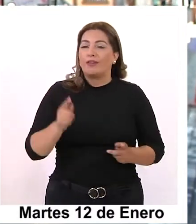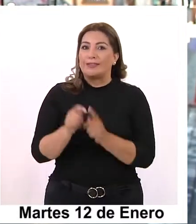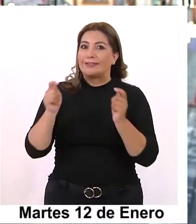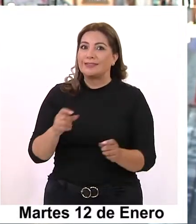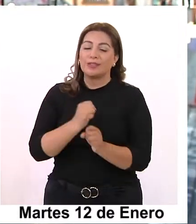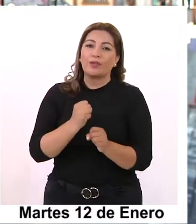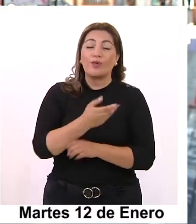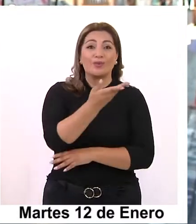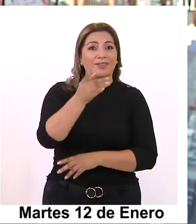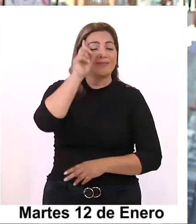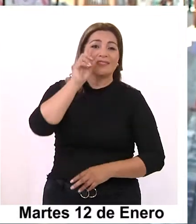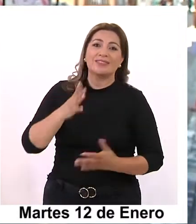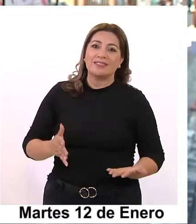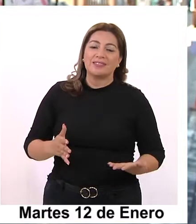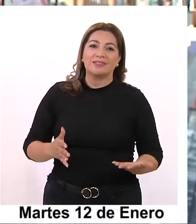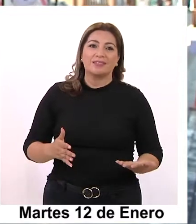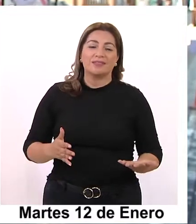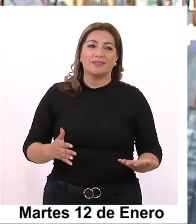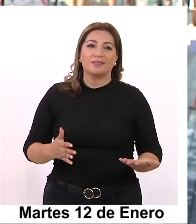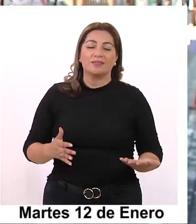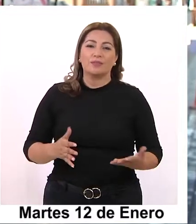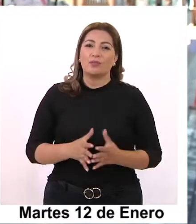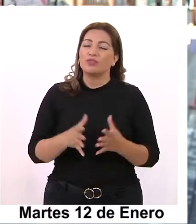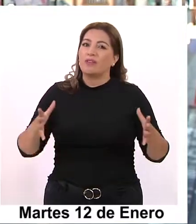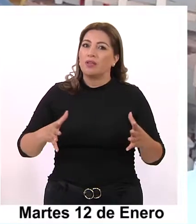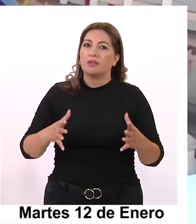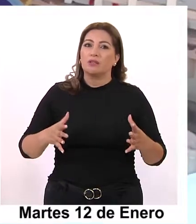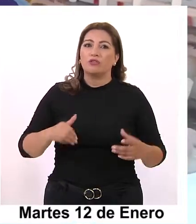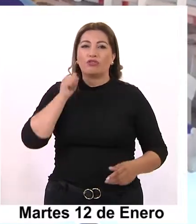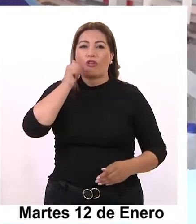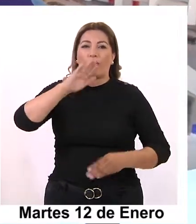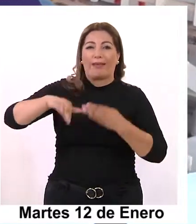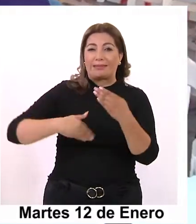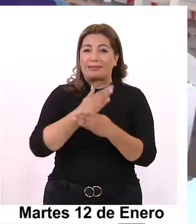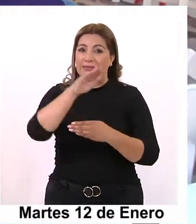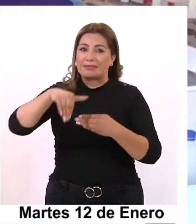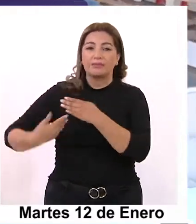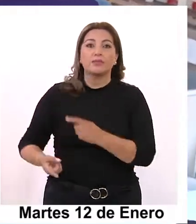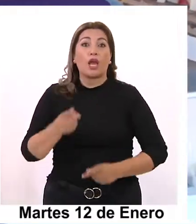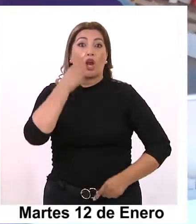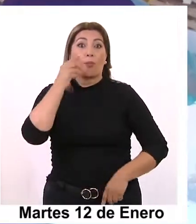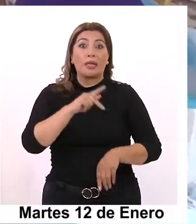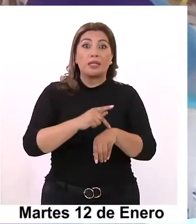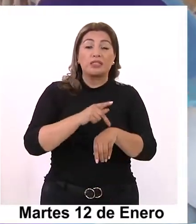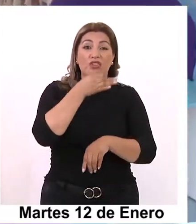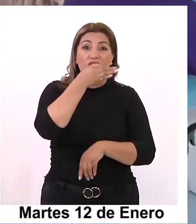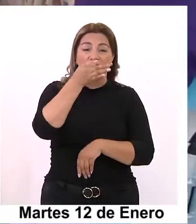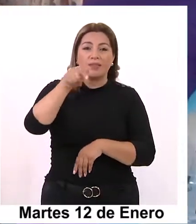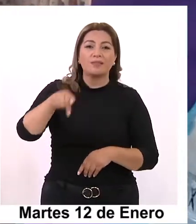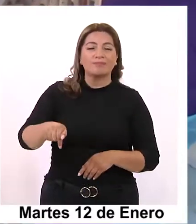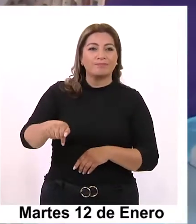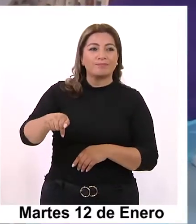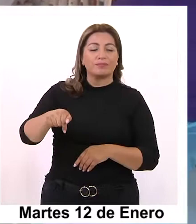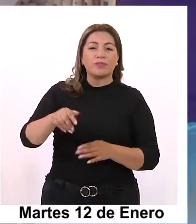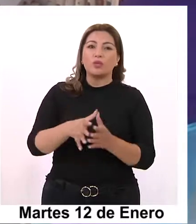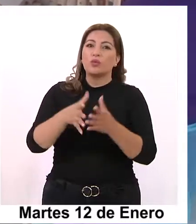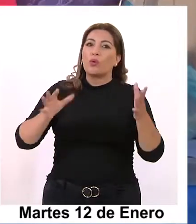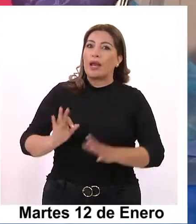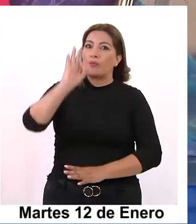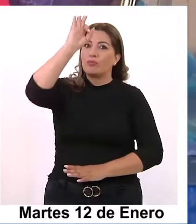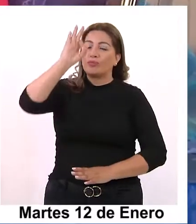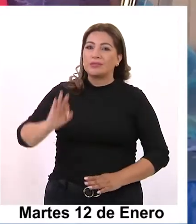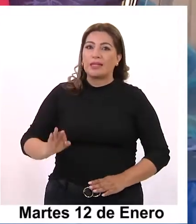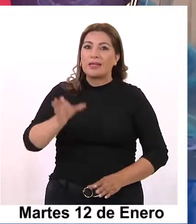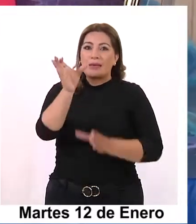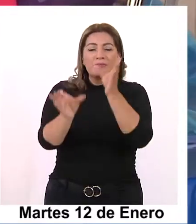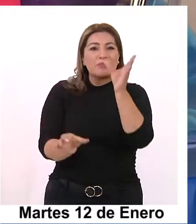entender que realizan un trabajo que es 24 a 7. Por último, el profesional aclaró que actualmente es un gran porcentaje